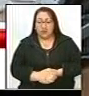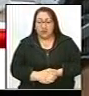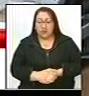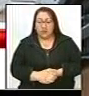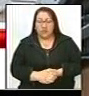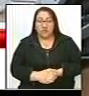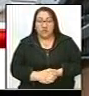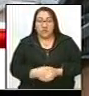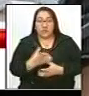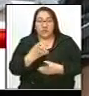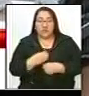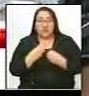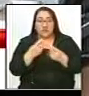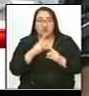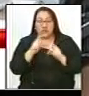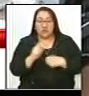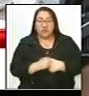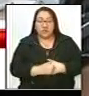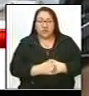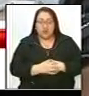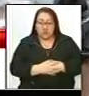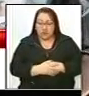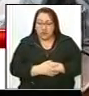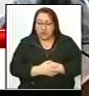Yo quisiera trasladar una pregunta fundamental.